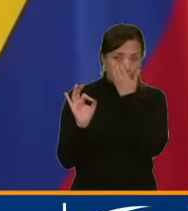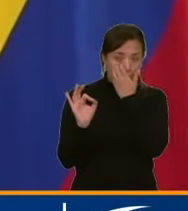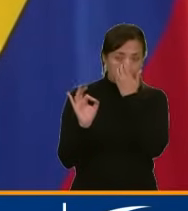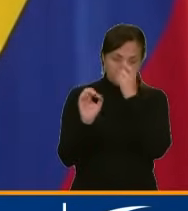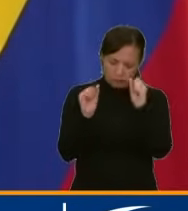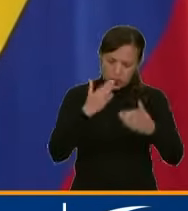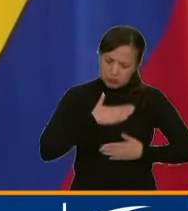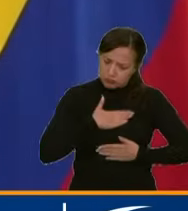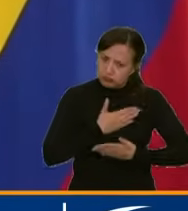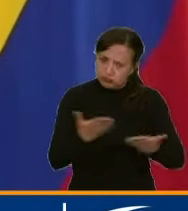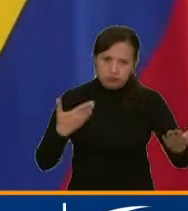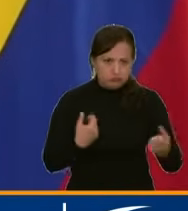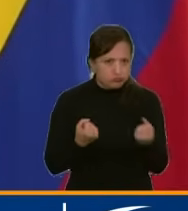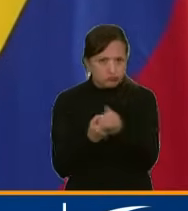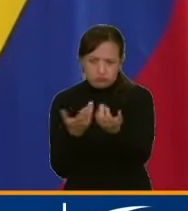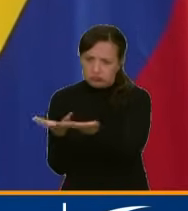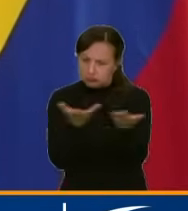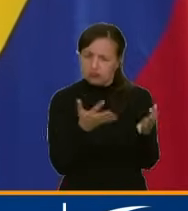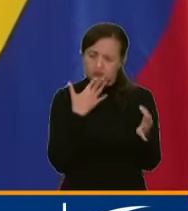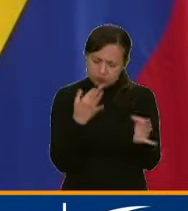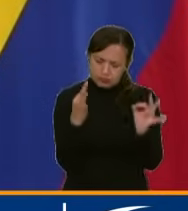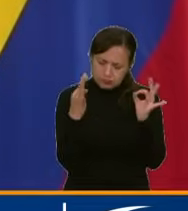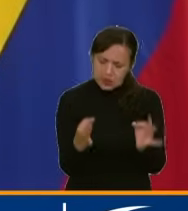Pueden estar seguros